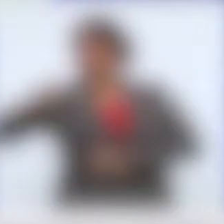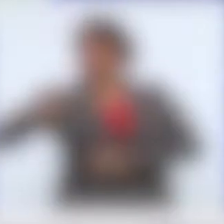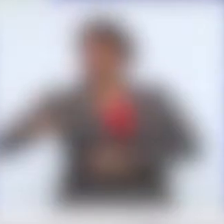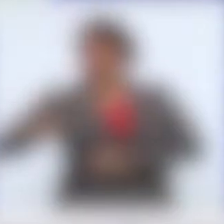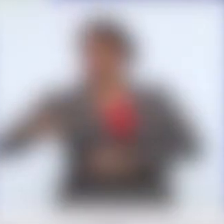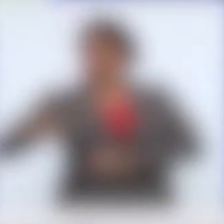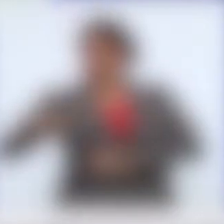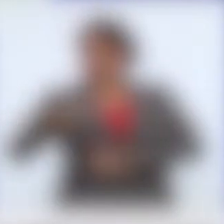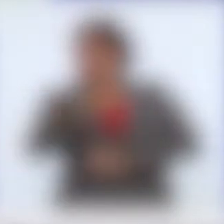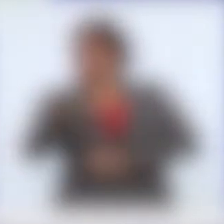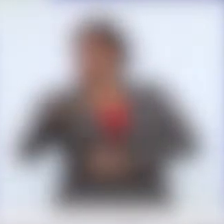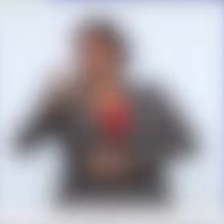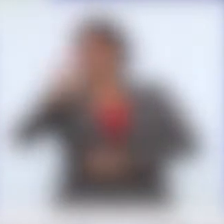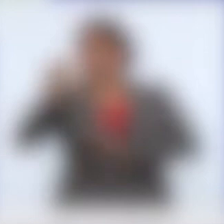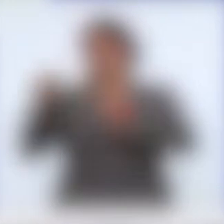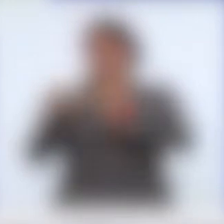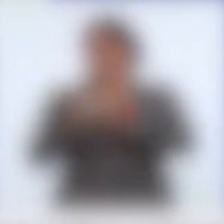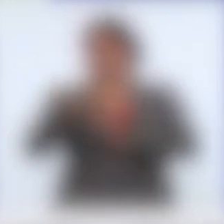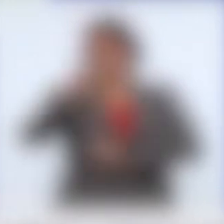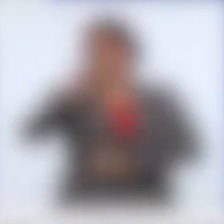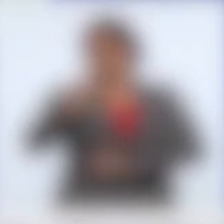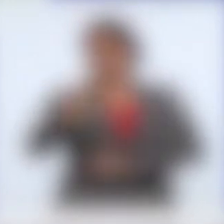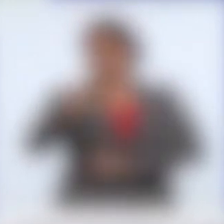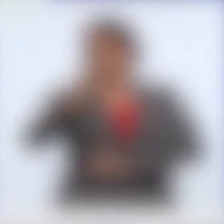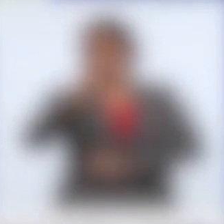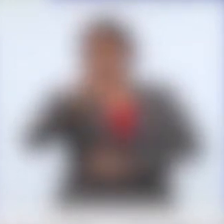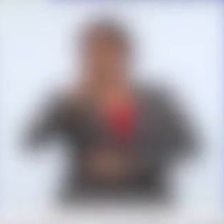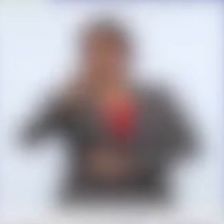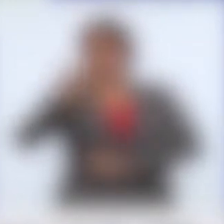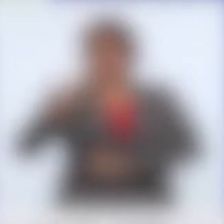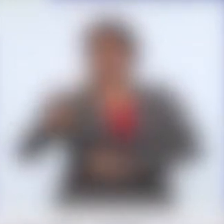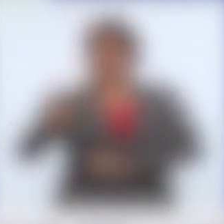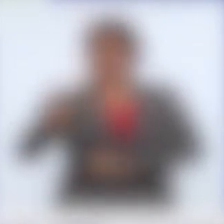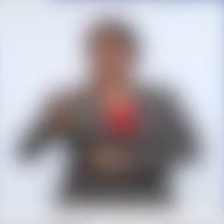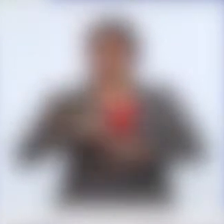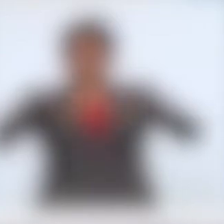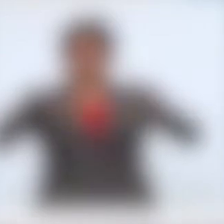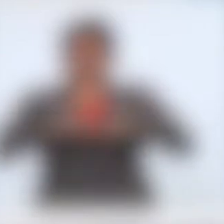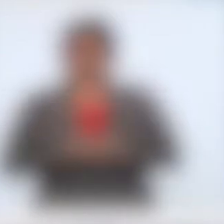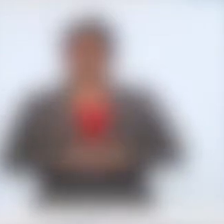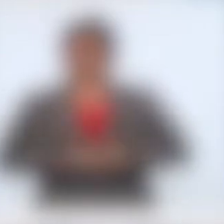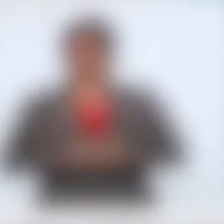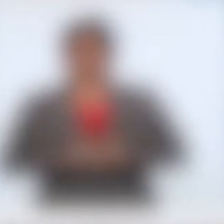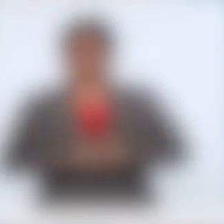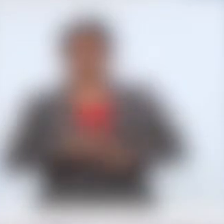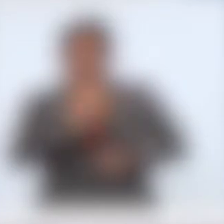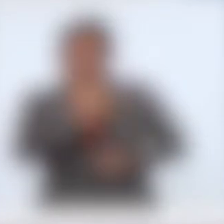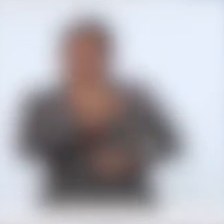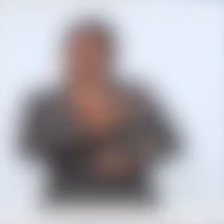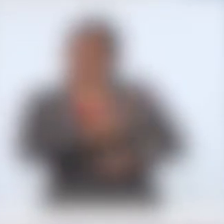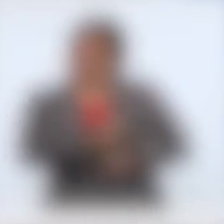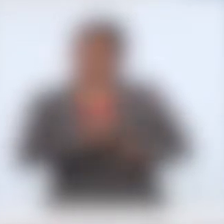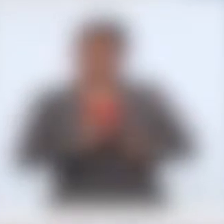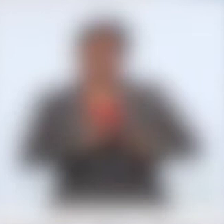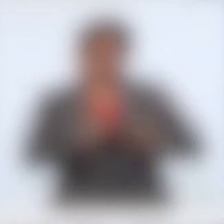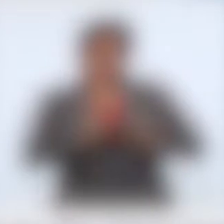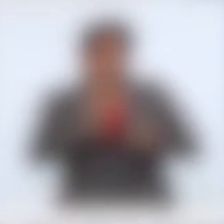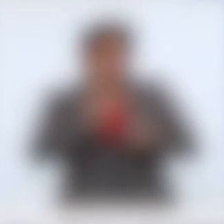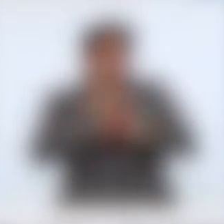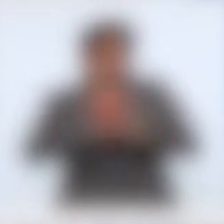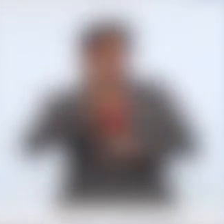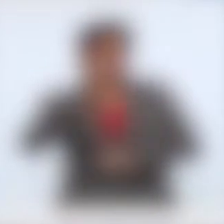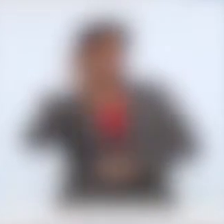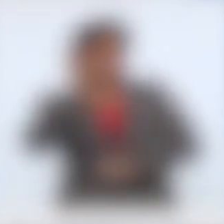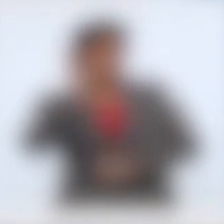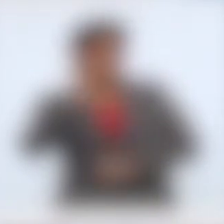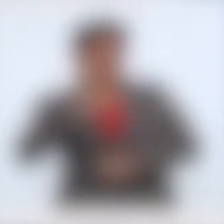Cuba. De Al cierre de la jornada del jueves, 4.603 fallecieron nueve nuevos. personas a Y el consecuencia de número de fallecidos es complicaciones la derivadas de información la brindada al principio COVID-19. de la De esta forma, conferencia.